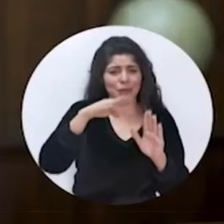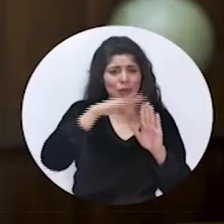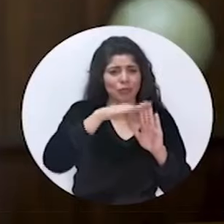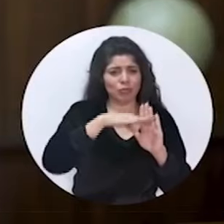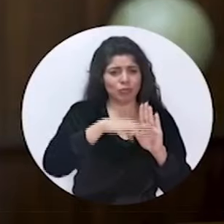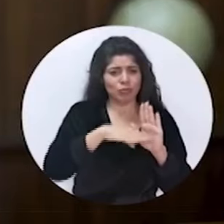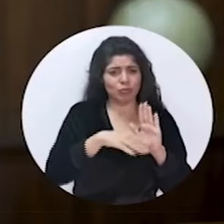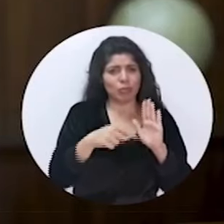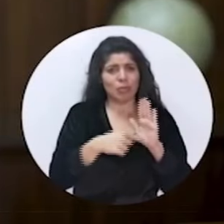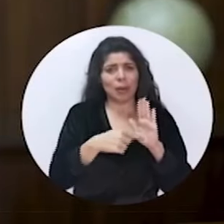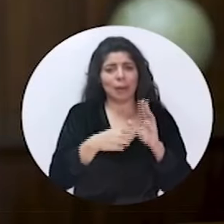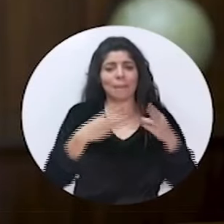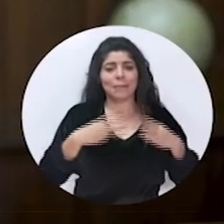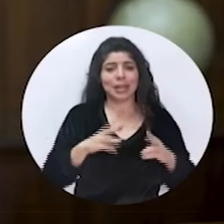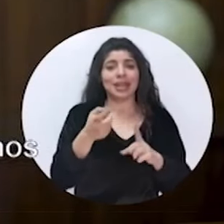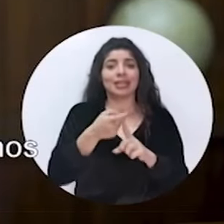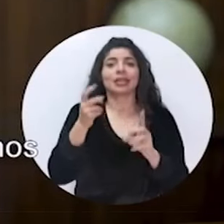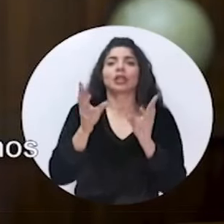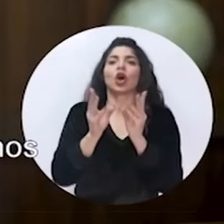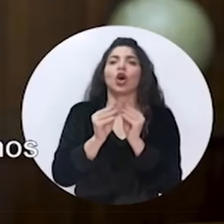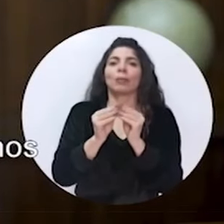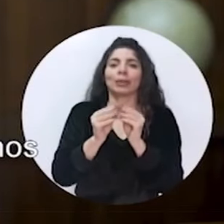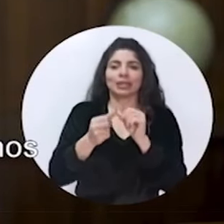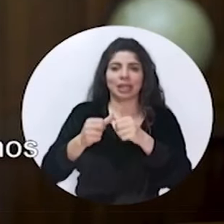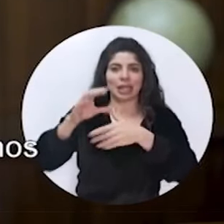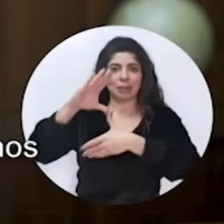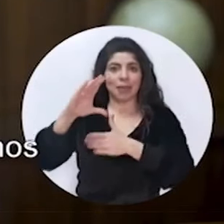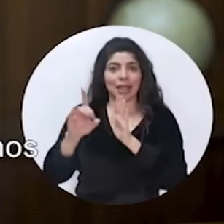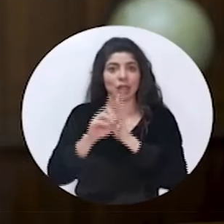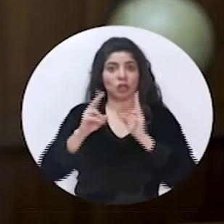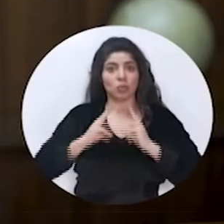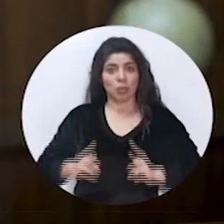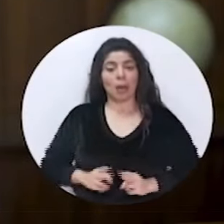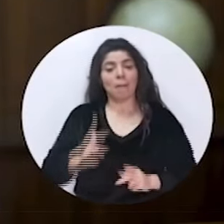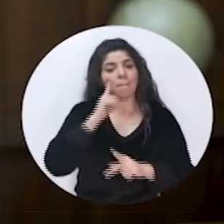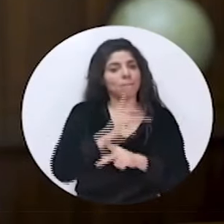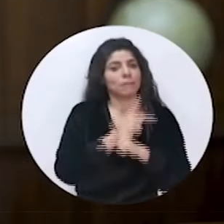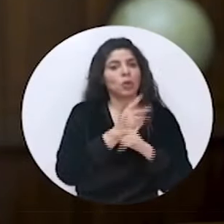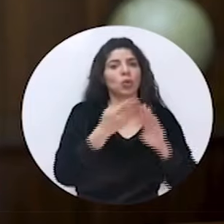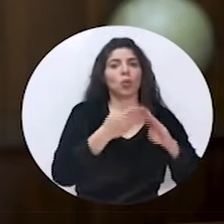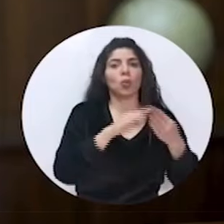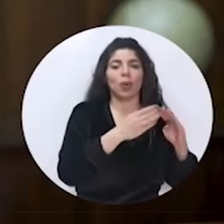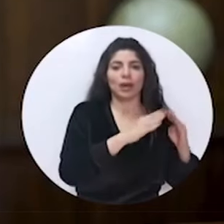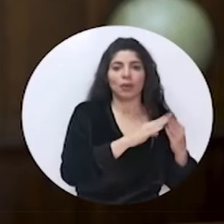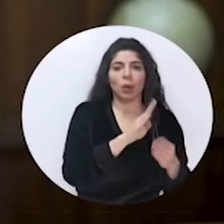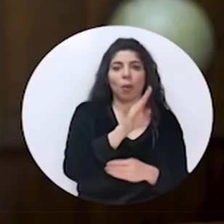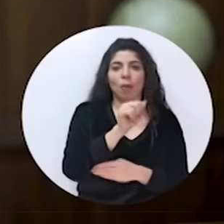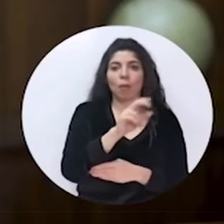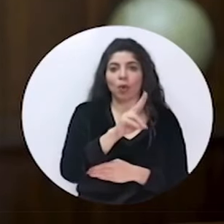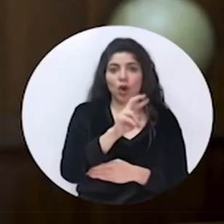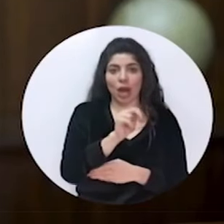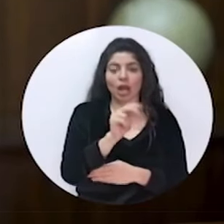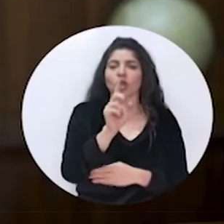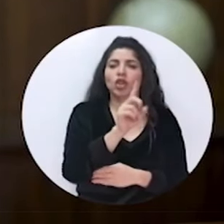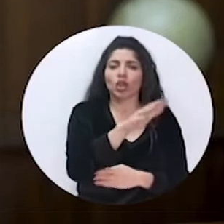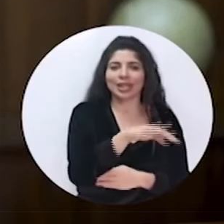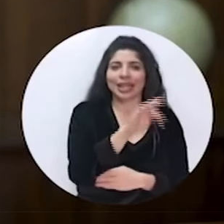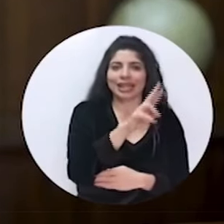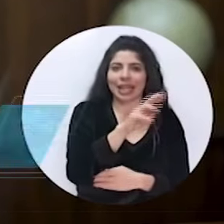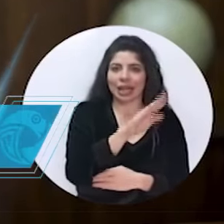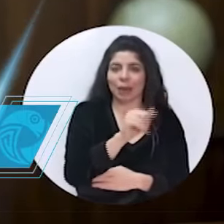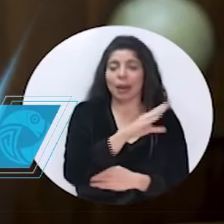Reiteramos la implementación de las medidas cautelares de la Comisión Interamericana de Derechos Humanos para la protección de los pueblos Broran, de Terraba